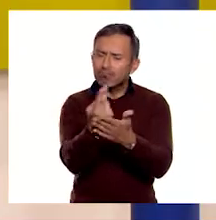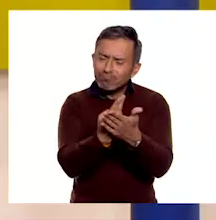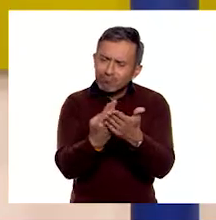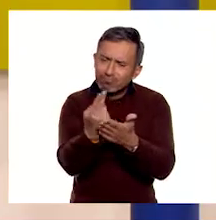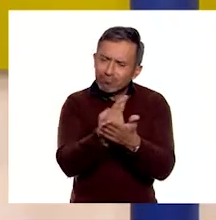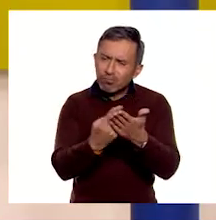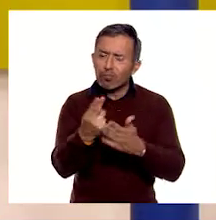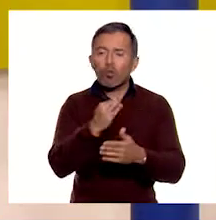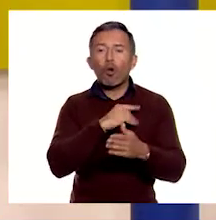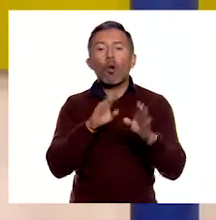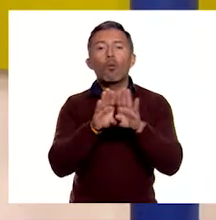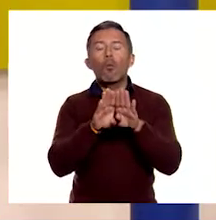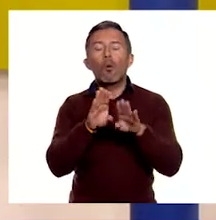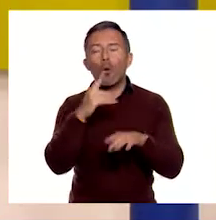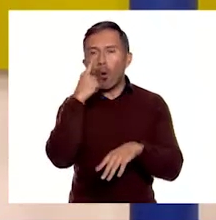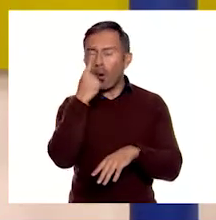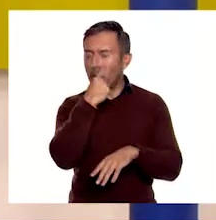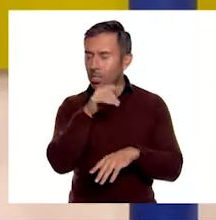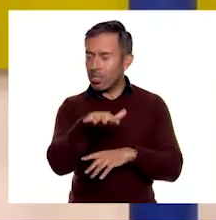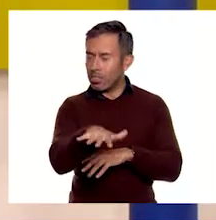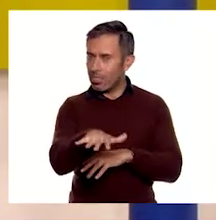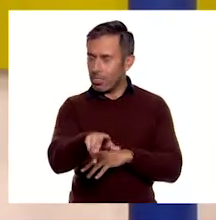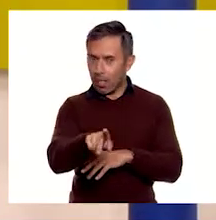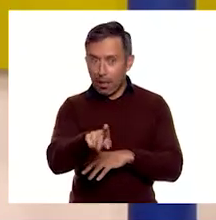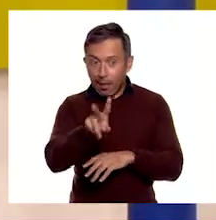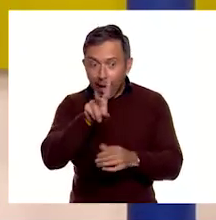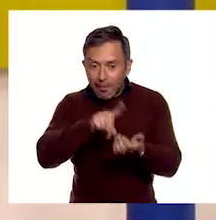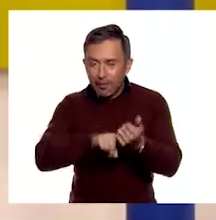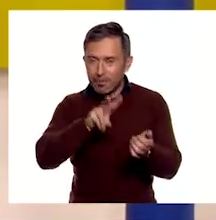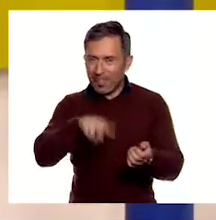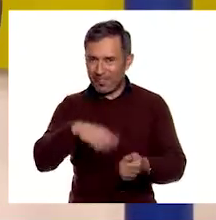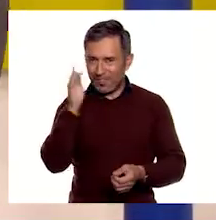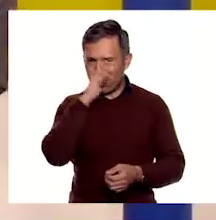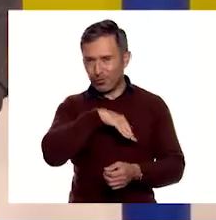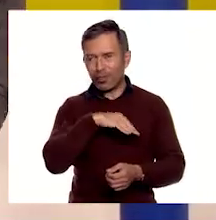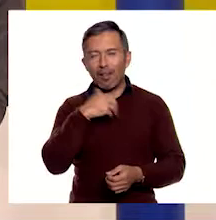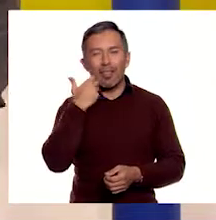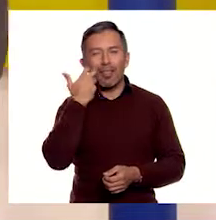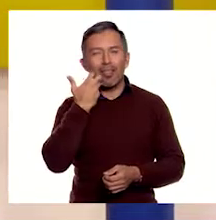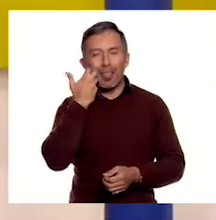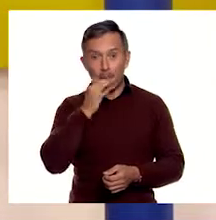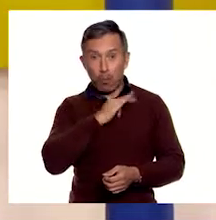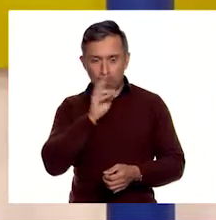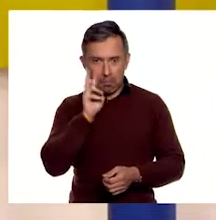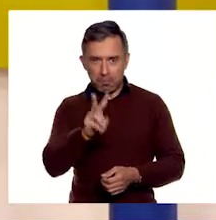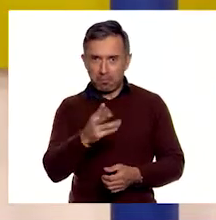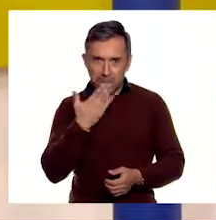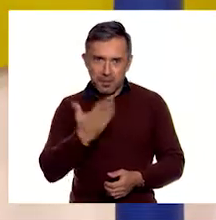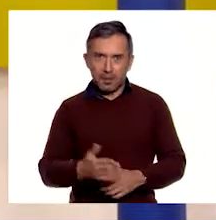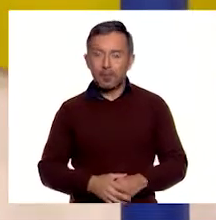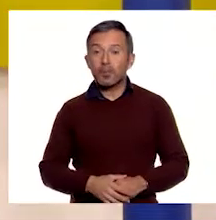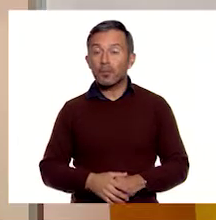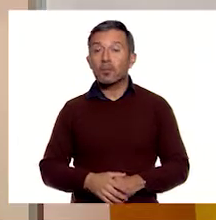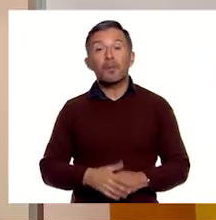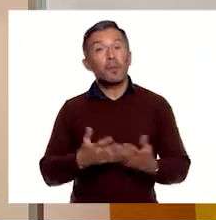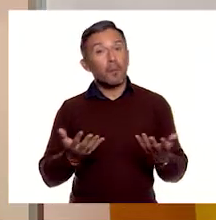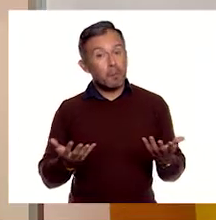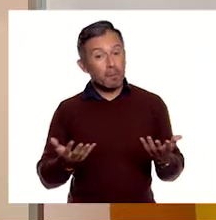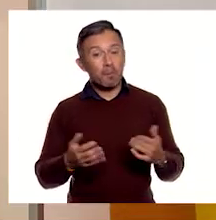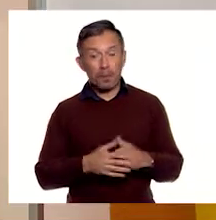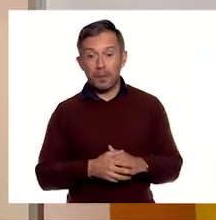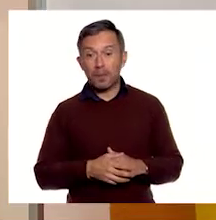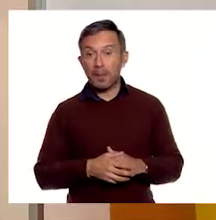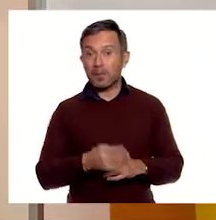jugar a las ilusiones ópticas. Muy, muy, muy bien. Bueno, maestro, pues espero que les haya gustado